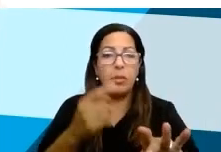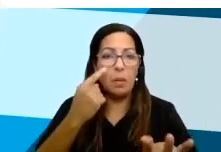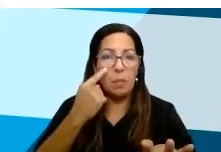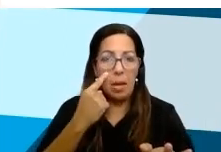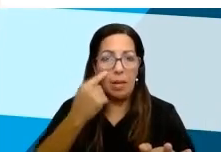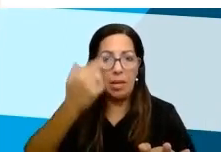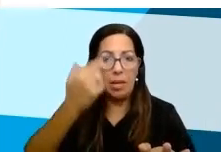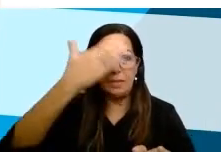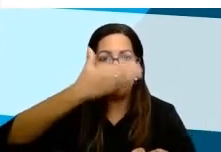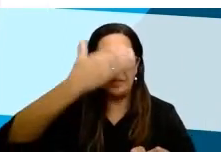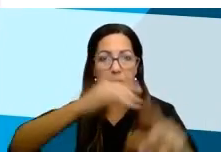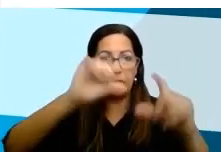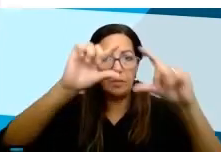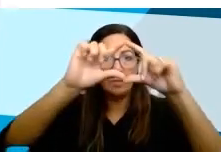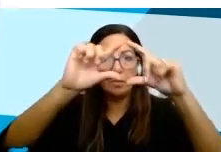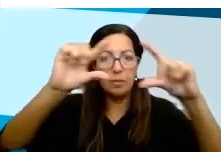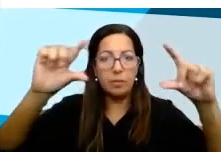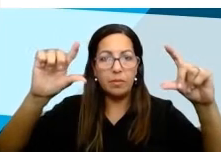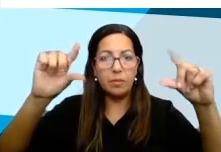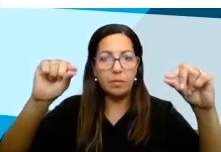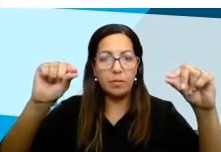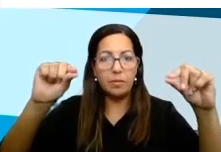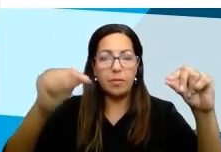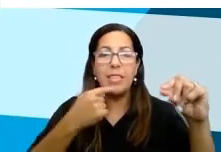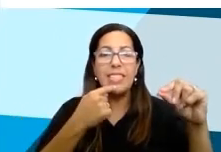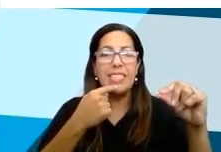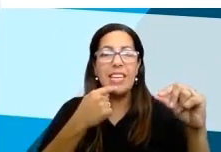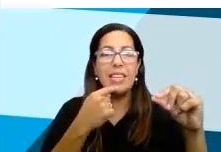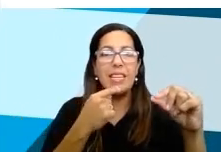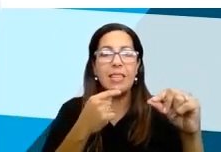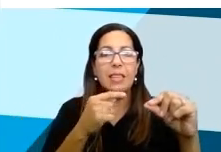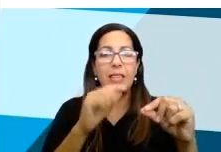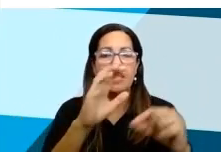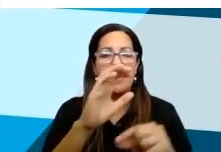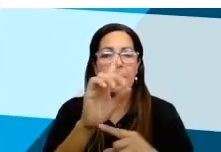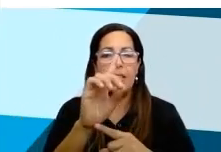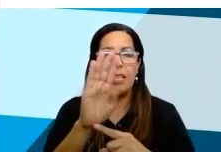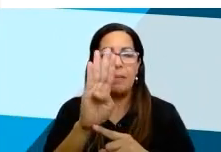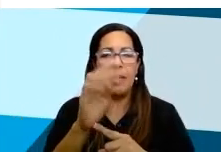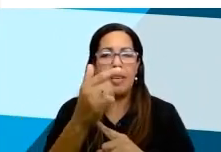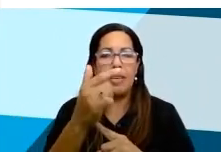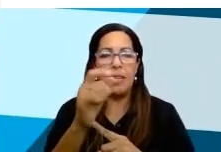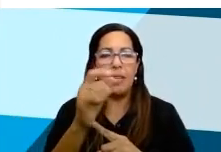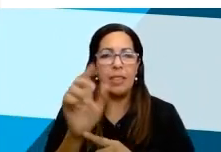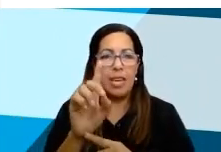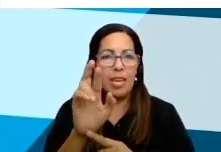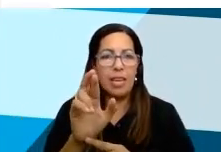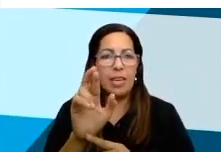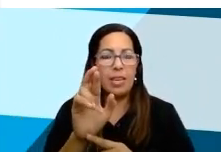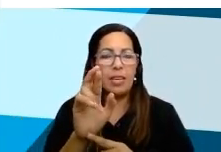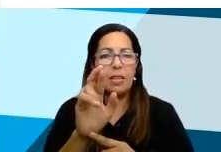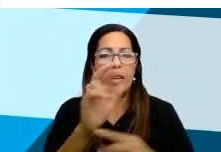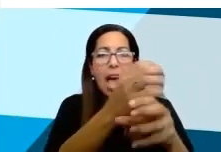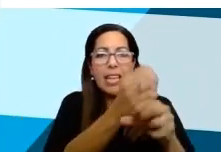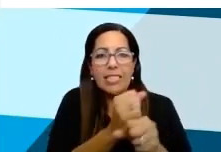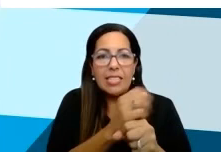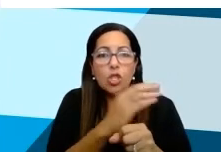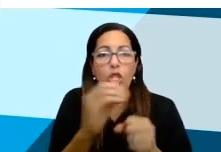un banner que dice adquisiciones, CDBGDR y oportunidades de negocio.